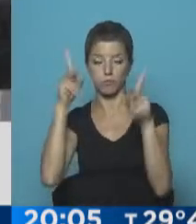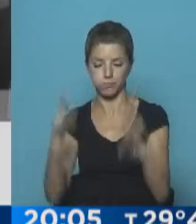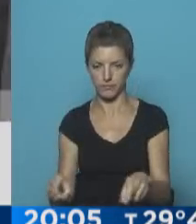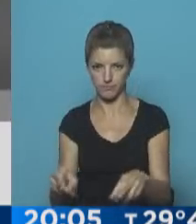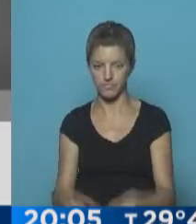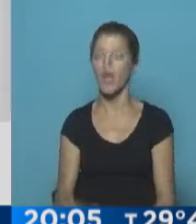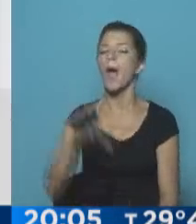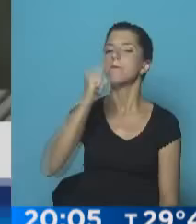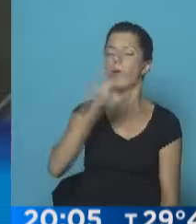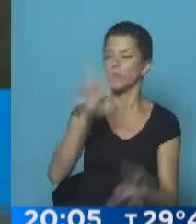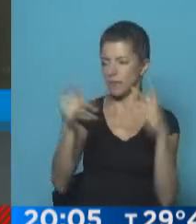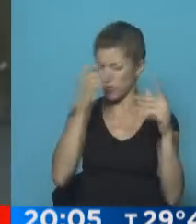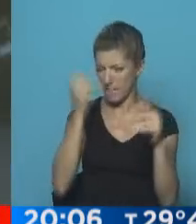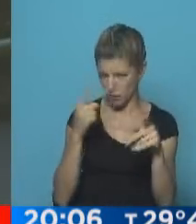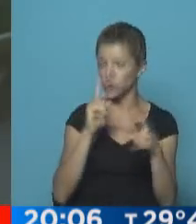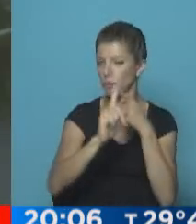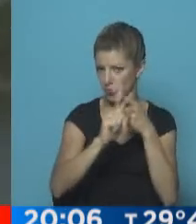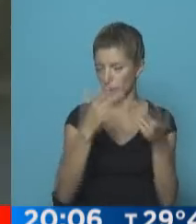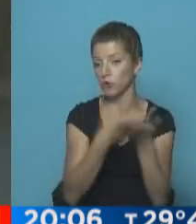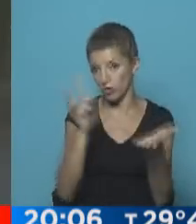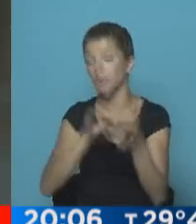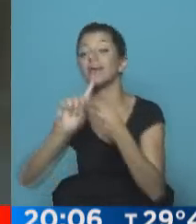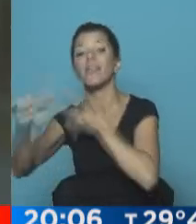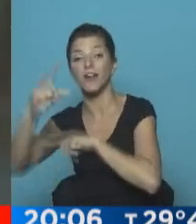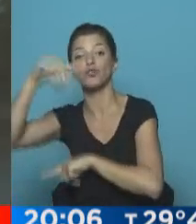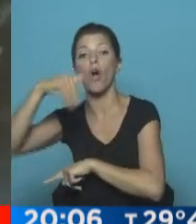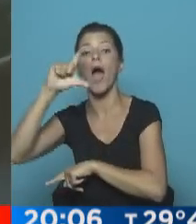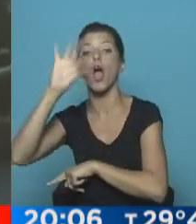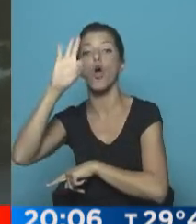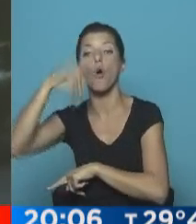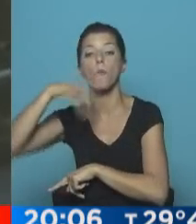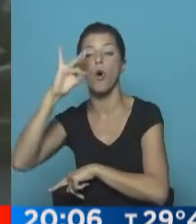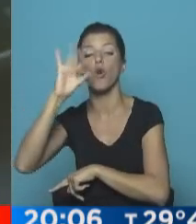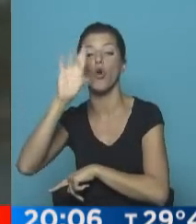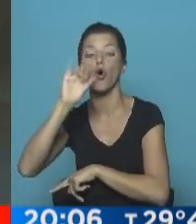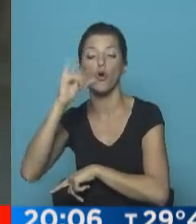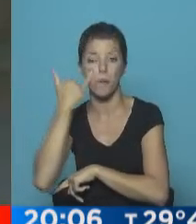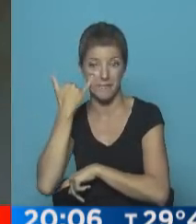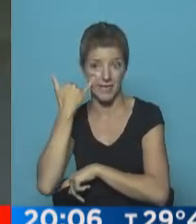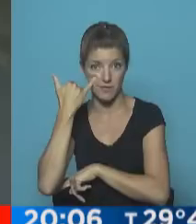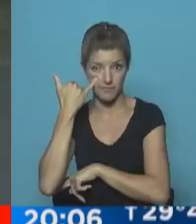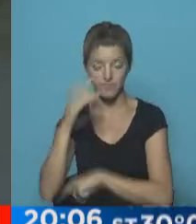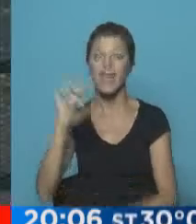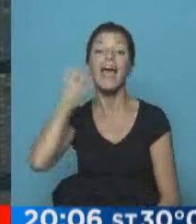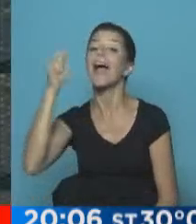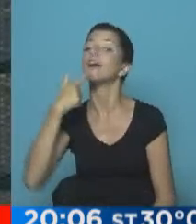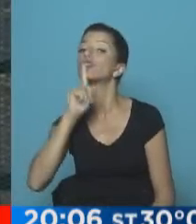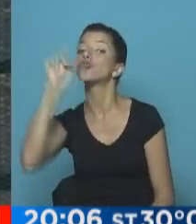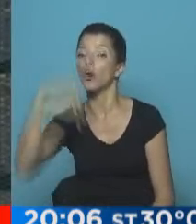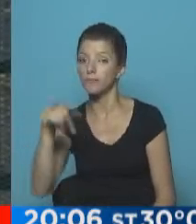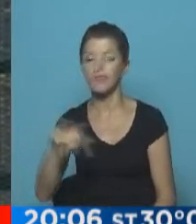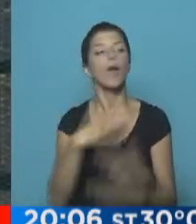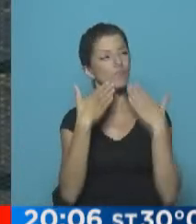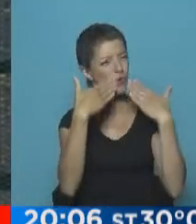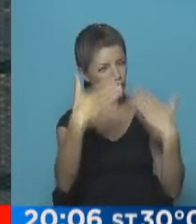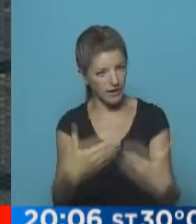Volvemos en minutos, nos vamos rápidamente a los tribunales de Comodoro Py, allí trabajando Gastón Zulash. Gastón. Muchas gracias. En el marco de un